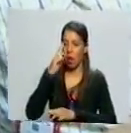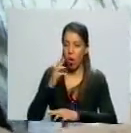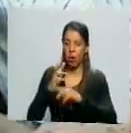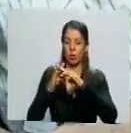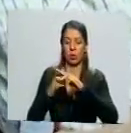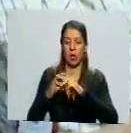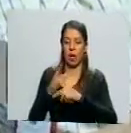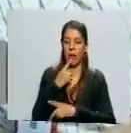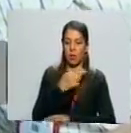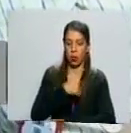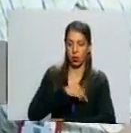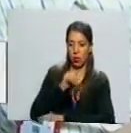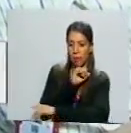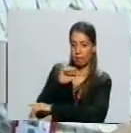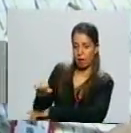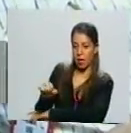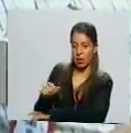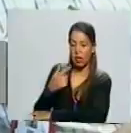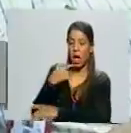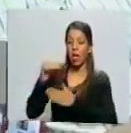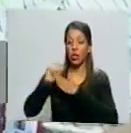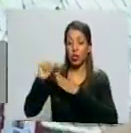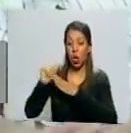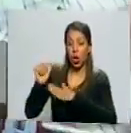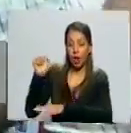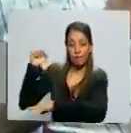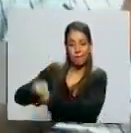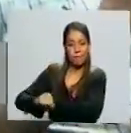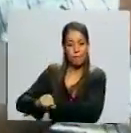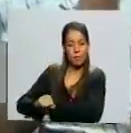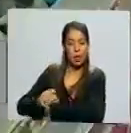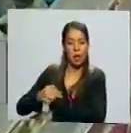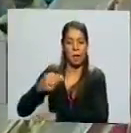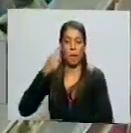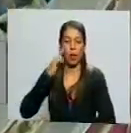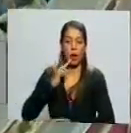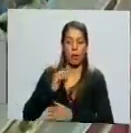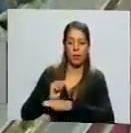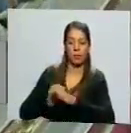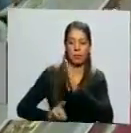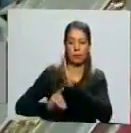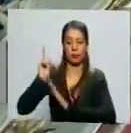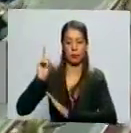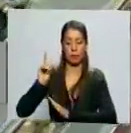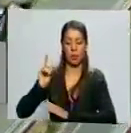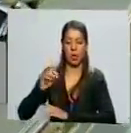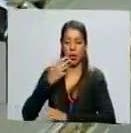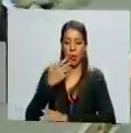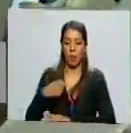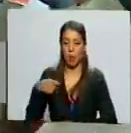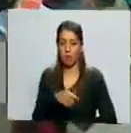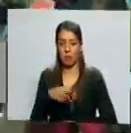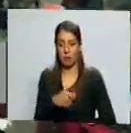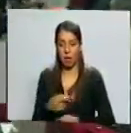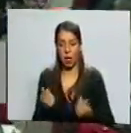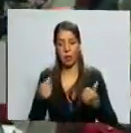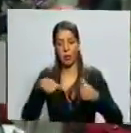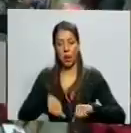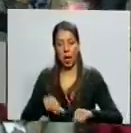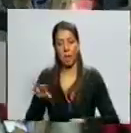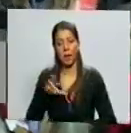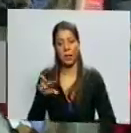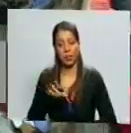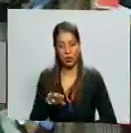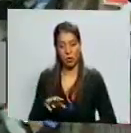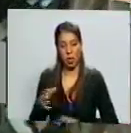a derrotar la dictadura del dólar y a, por supuesto, a derrotar el boicot a la economía y toda